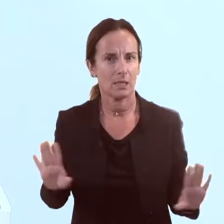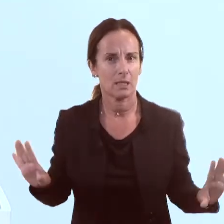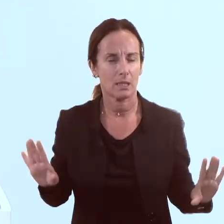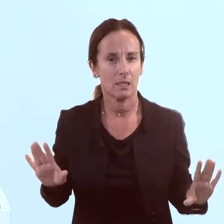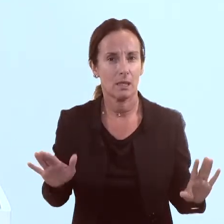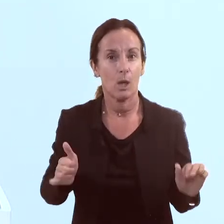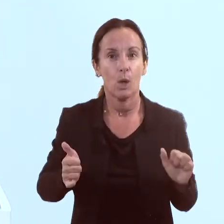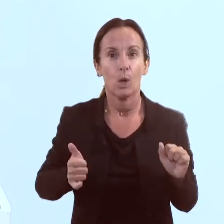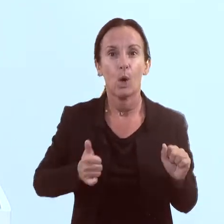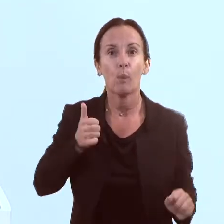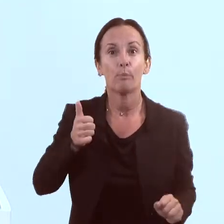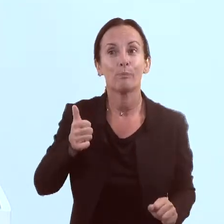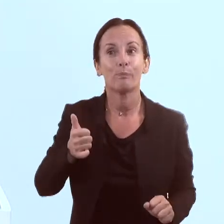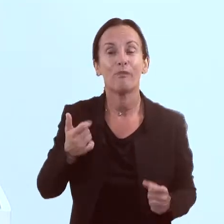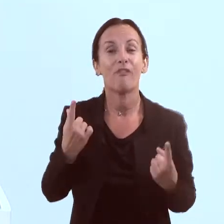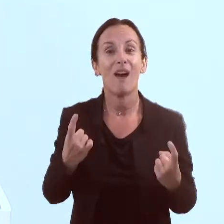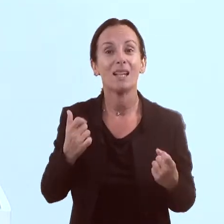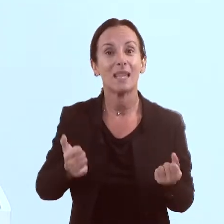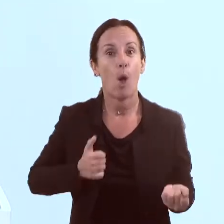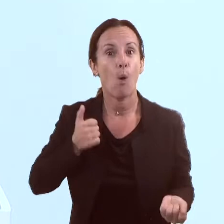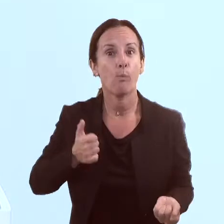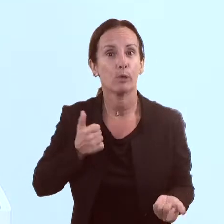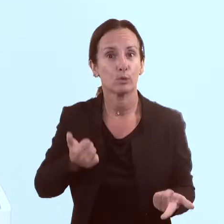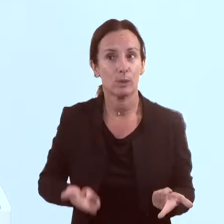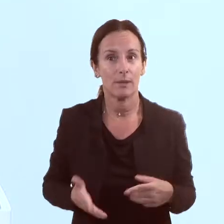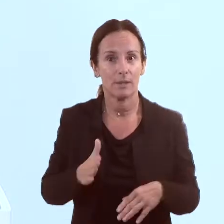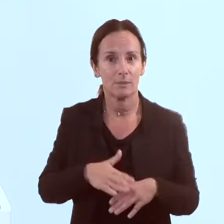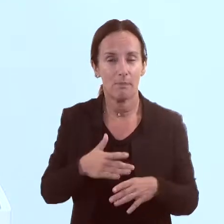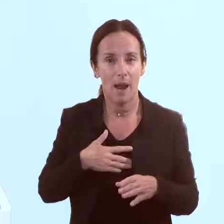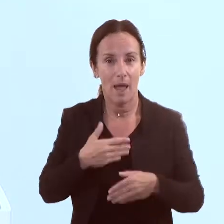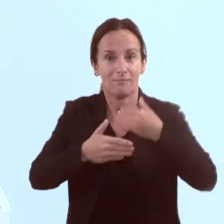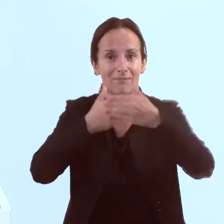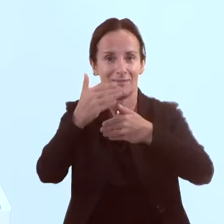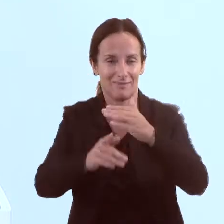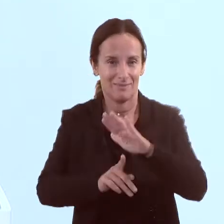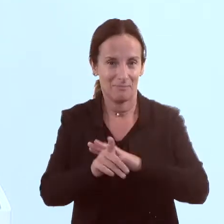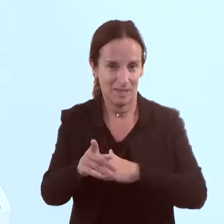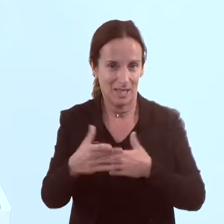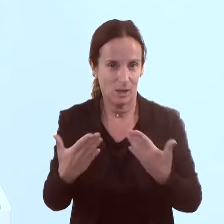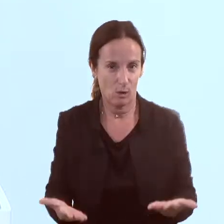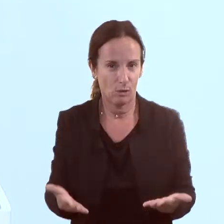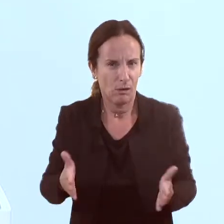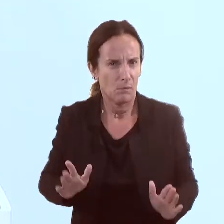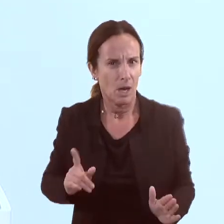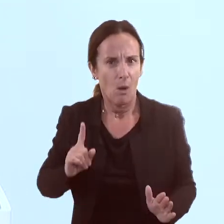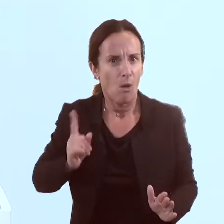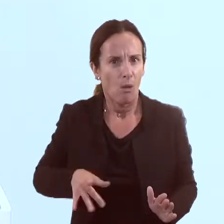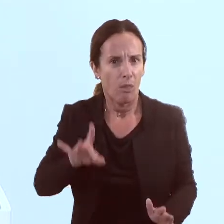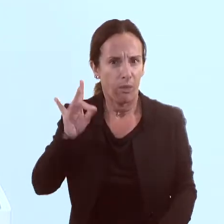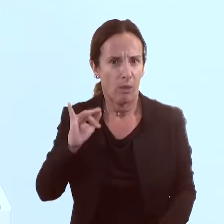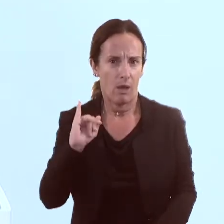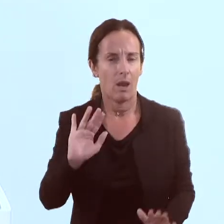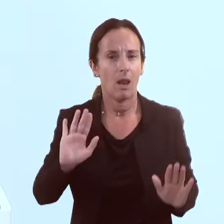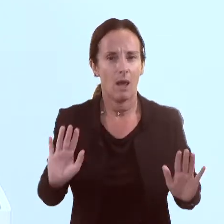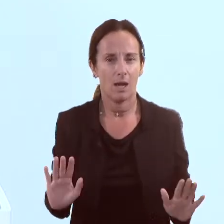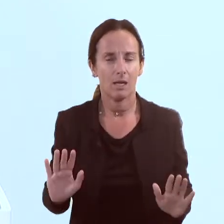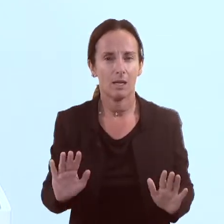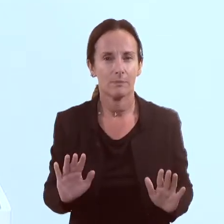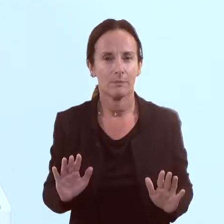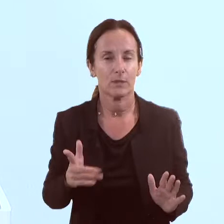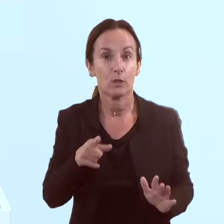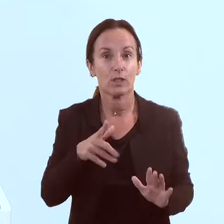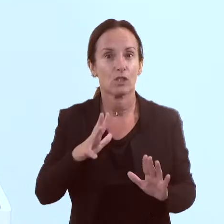oportunidades para poder elegir cosas mejores, ¿no? Entonces, esa es una de las novedades fundamentales, que es el punto de